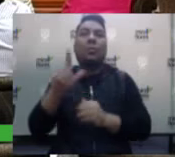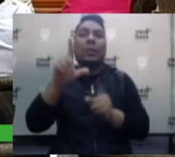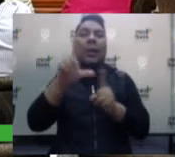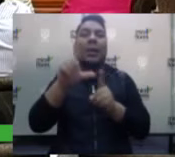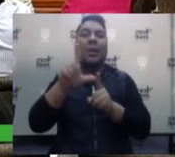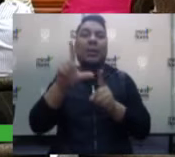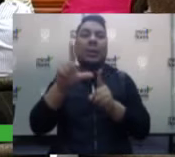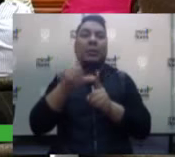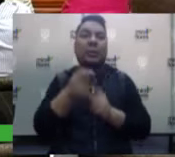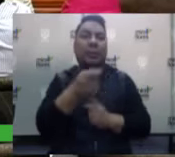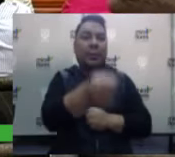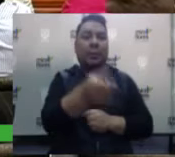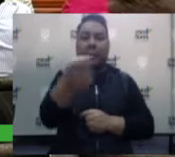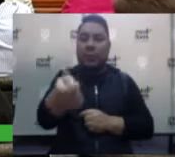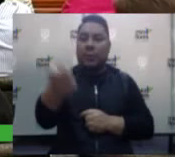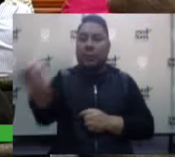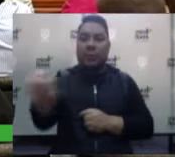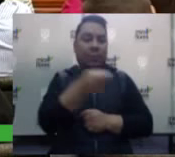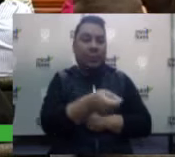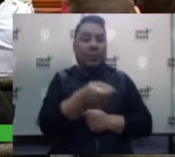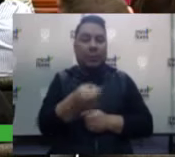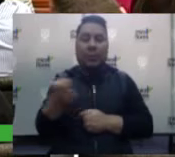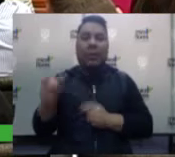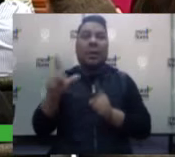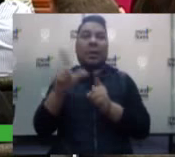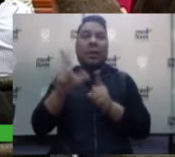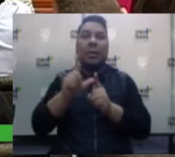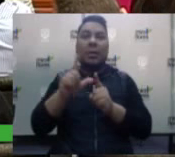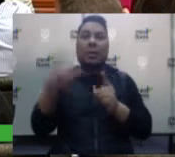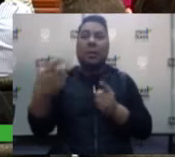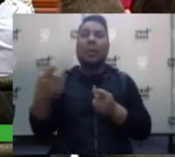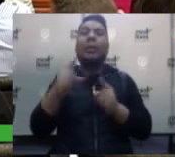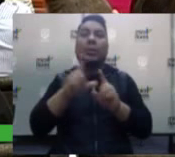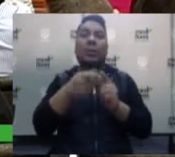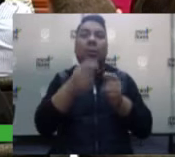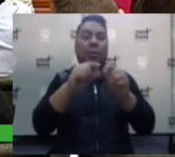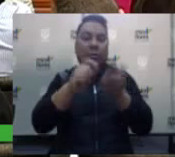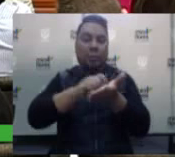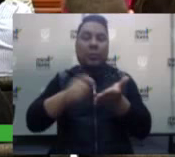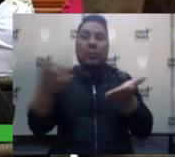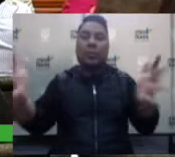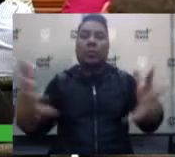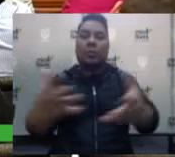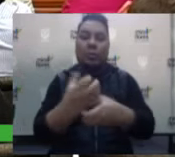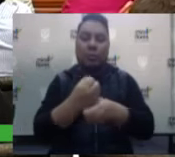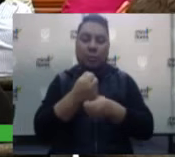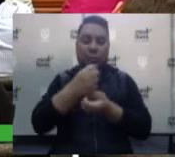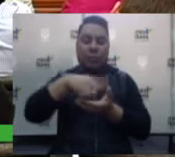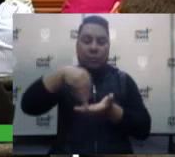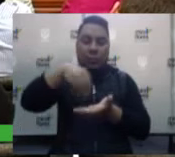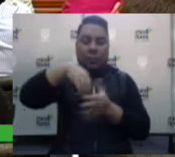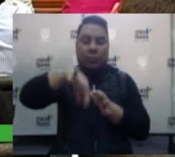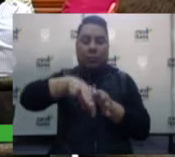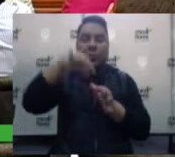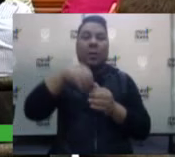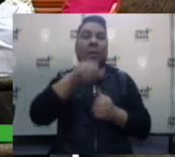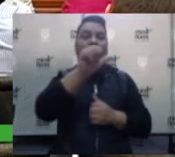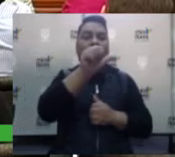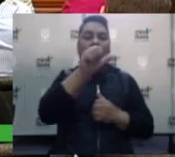para su identificación y sorteo. Al ser un total de 21, van desde la letra A a la letra